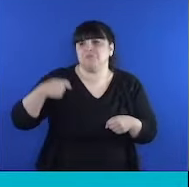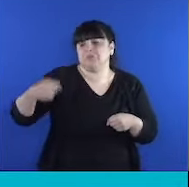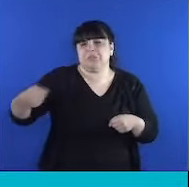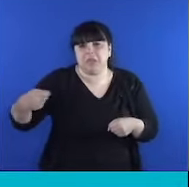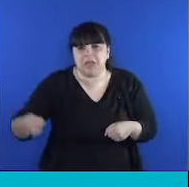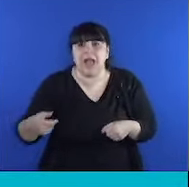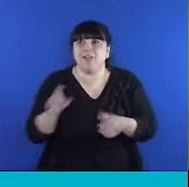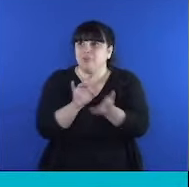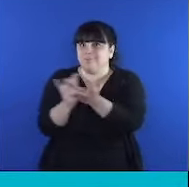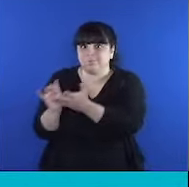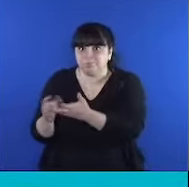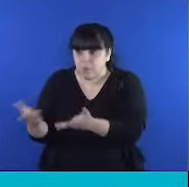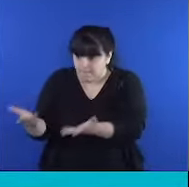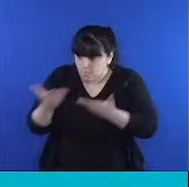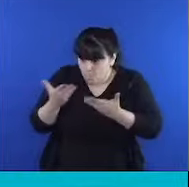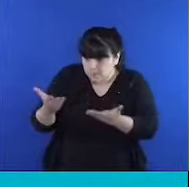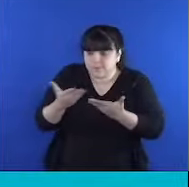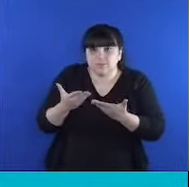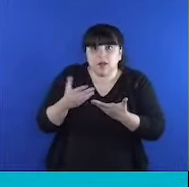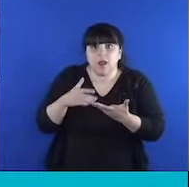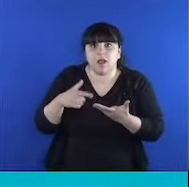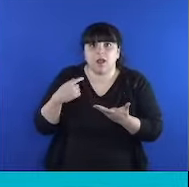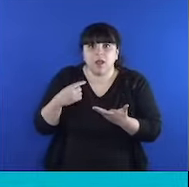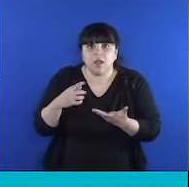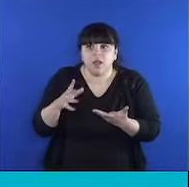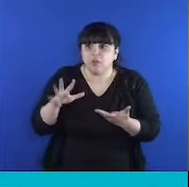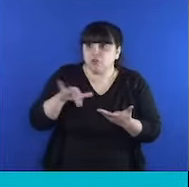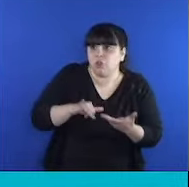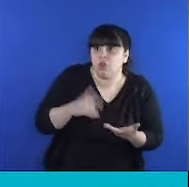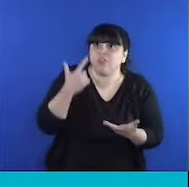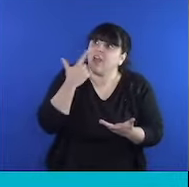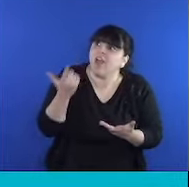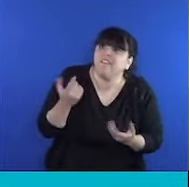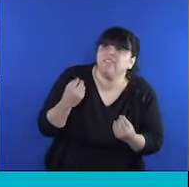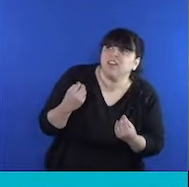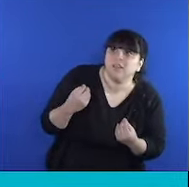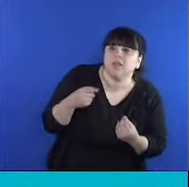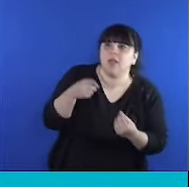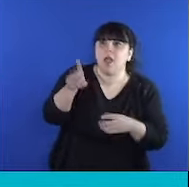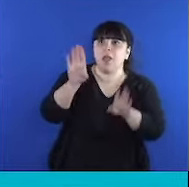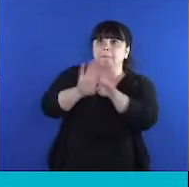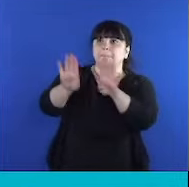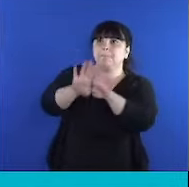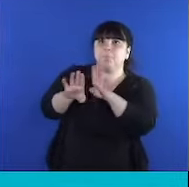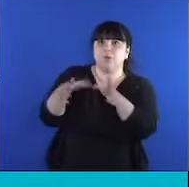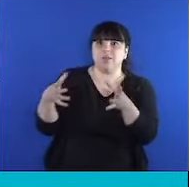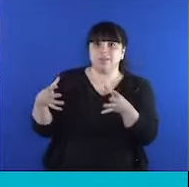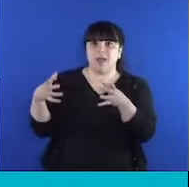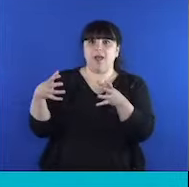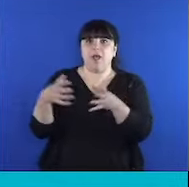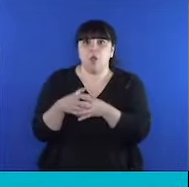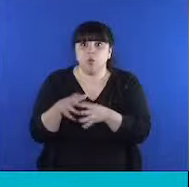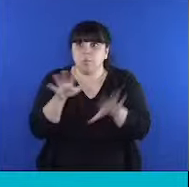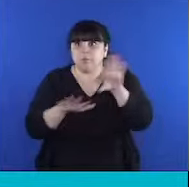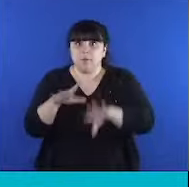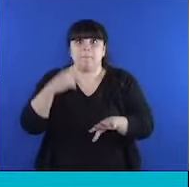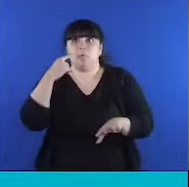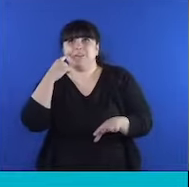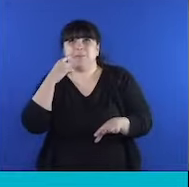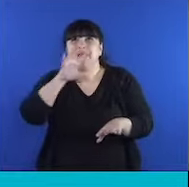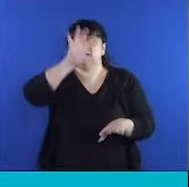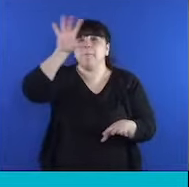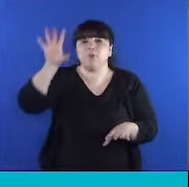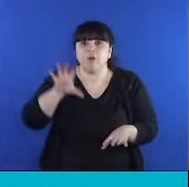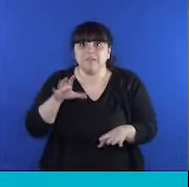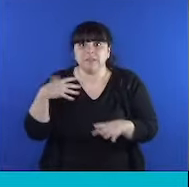de los despedidos, nos mostraban que es cotidiano ver en la puerta delegaciones organizadas por municipios de toda la provincia